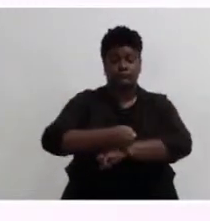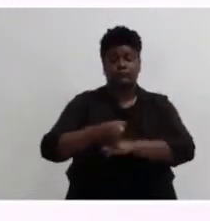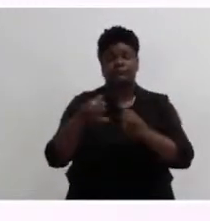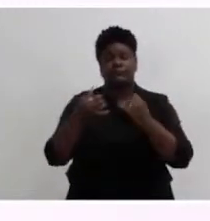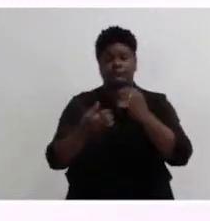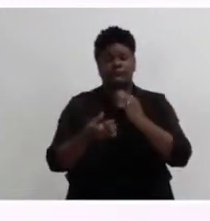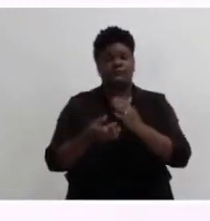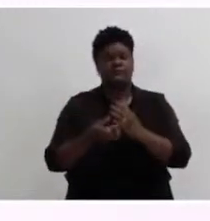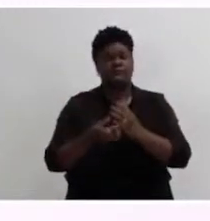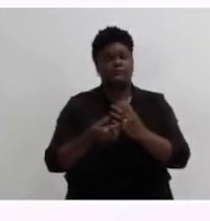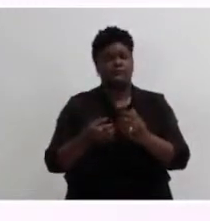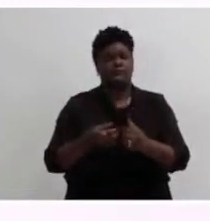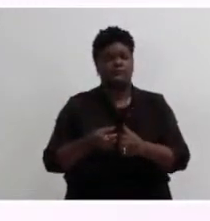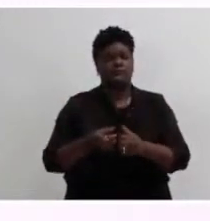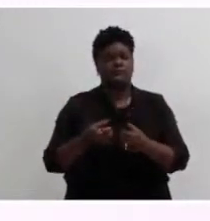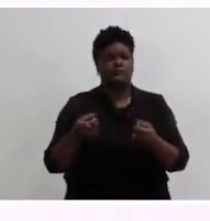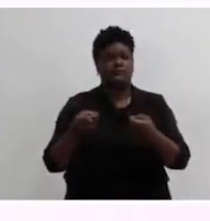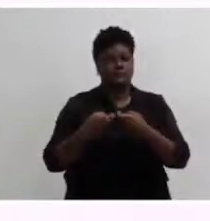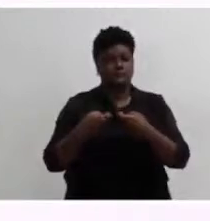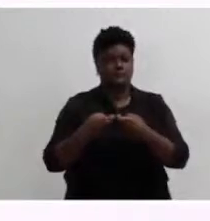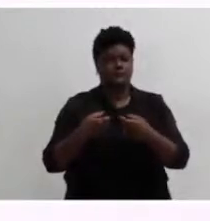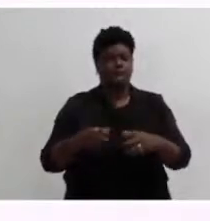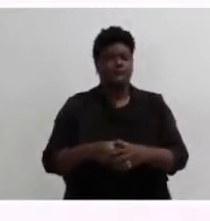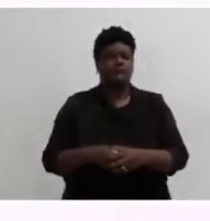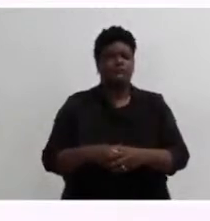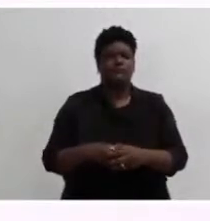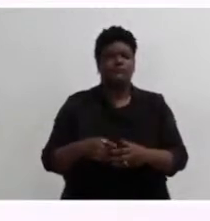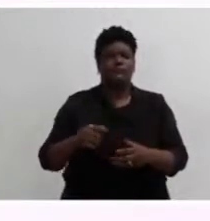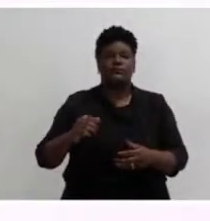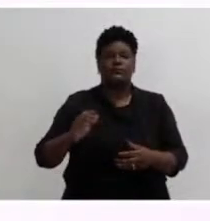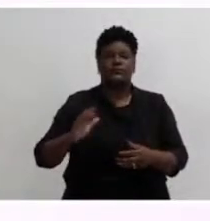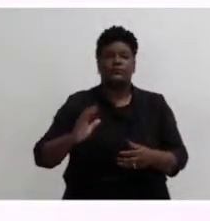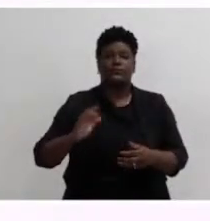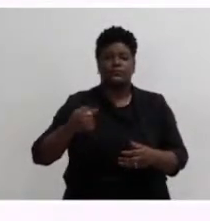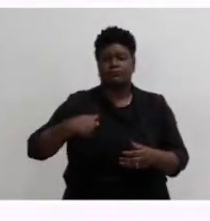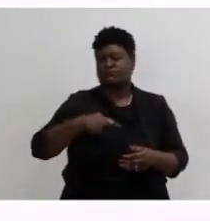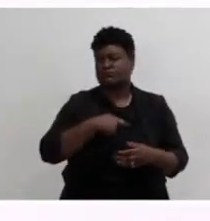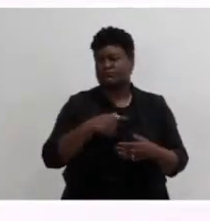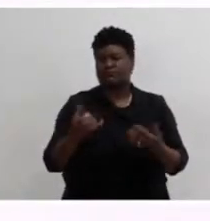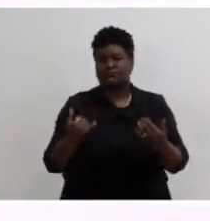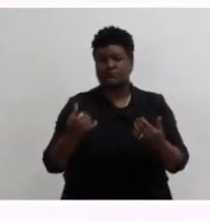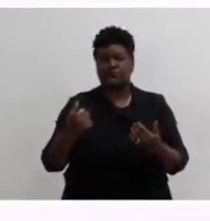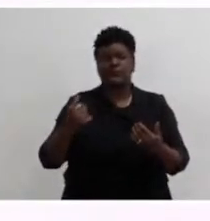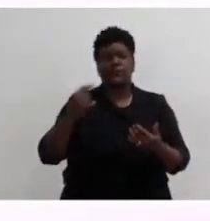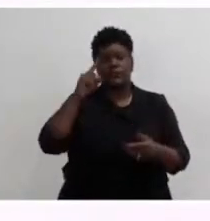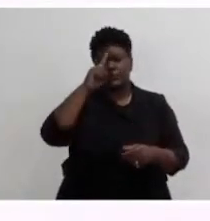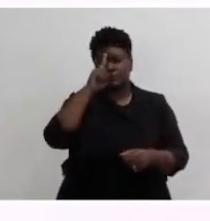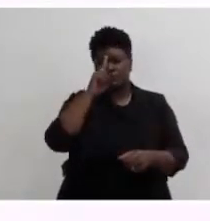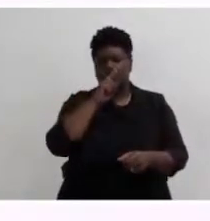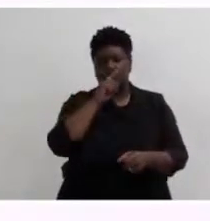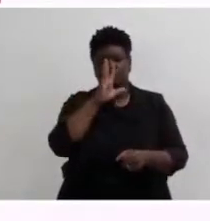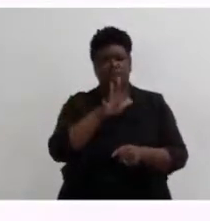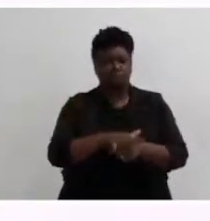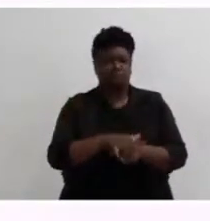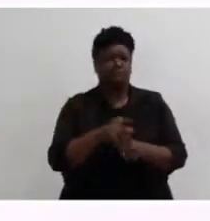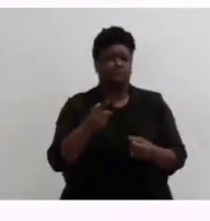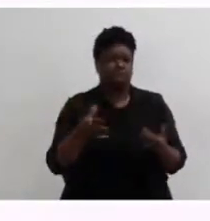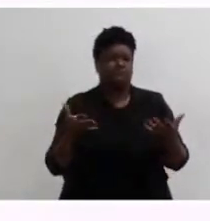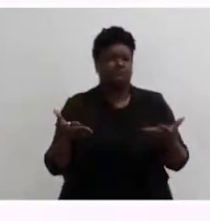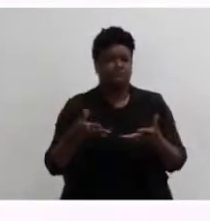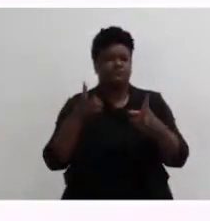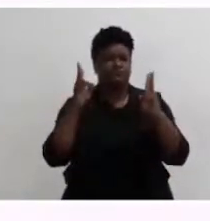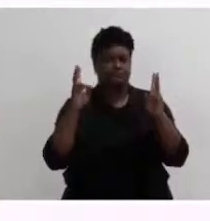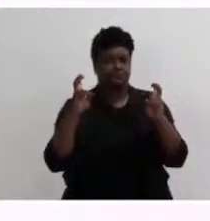electrónicos. Estamos comprometidos con esta causa, trabajando junto a aliados como Keysight Technologies de California, como